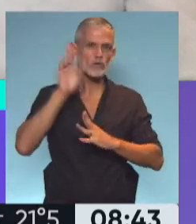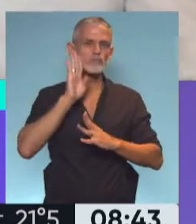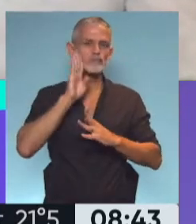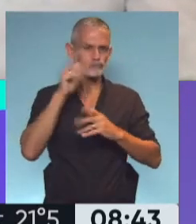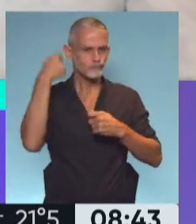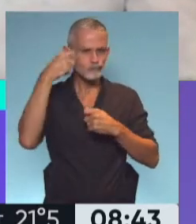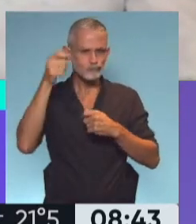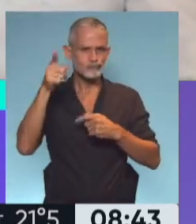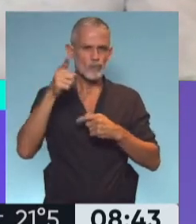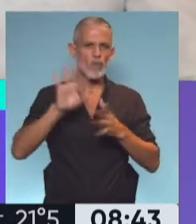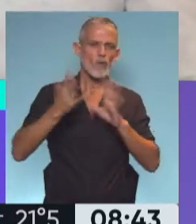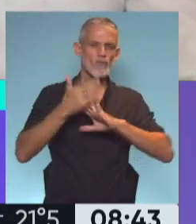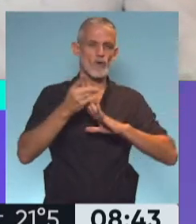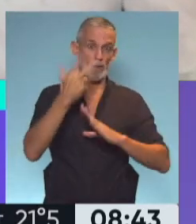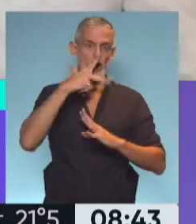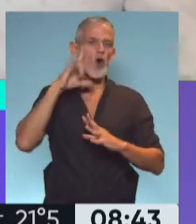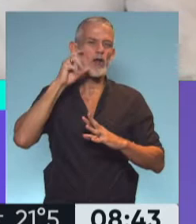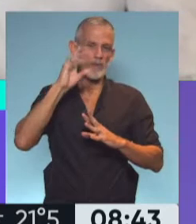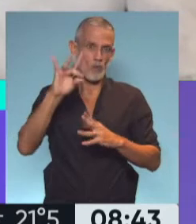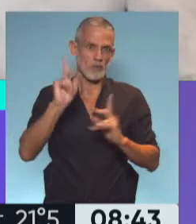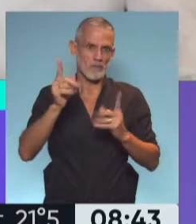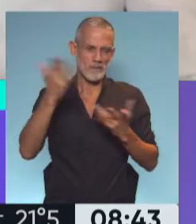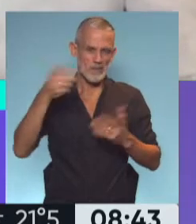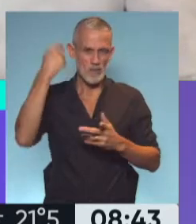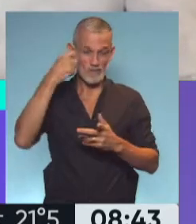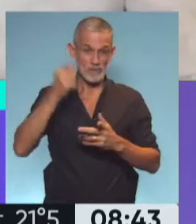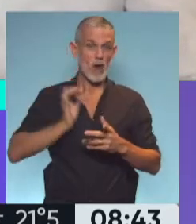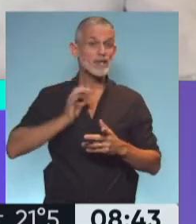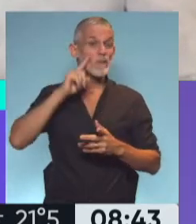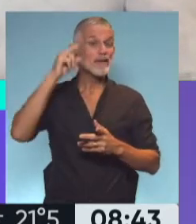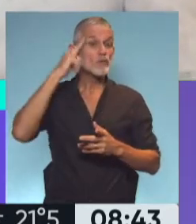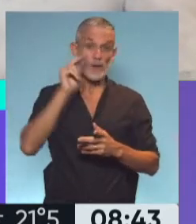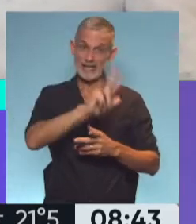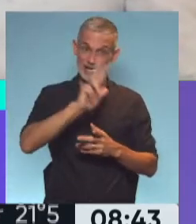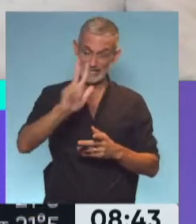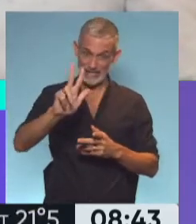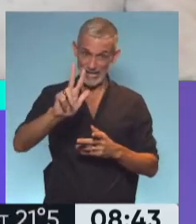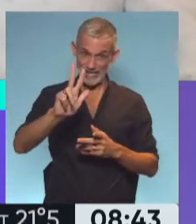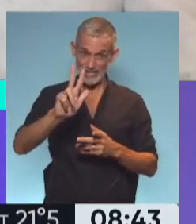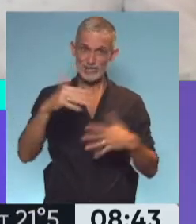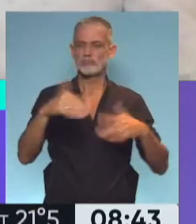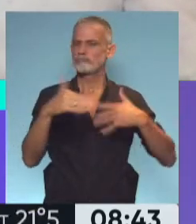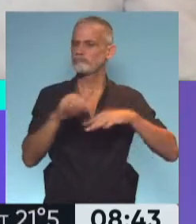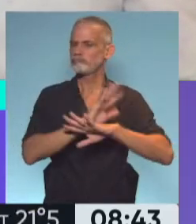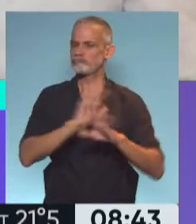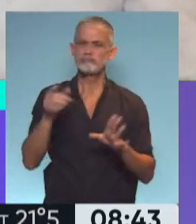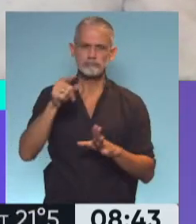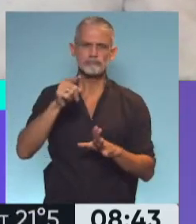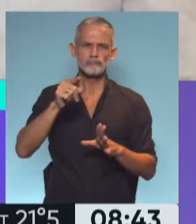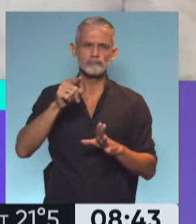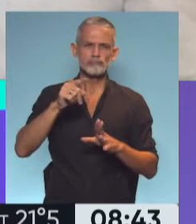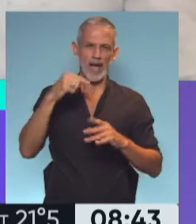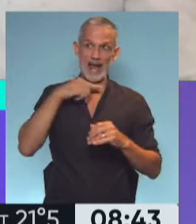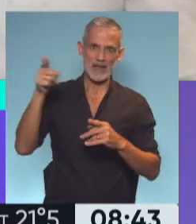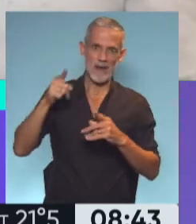bajo los sistemas de producción hollywoodense. Fritz Lang, en 1933, el máximo referente del expresionismo alemán,